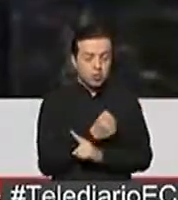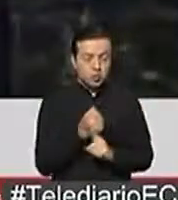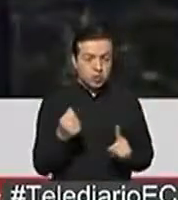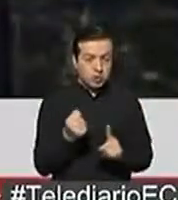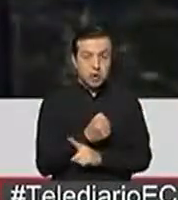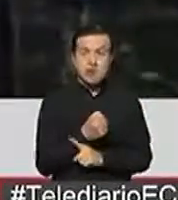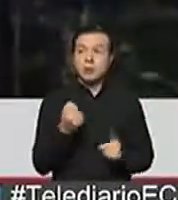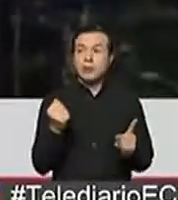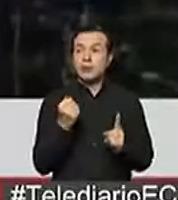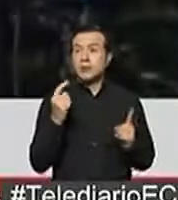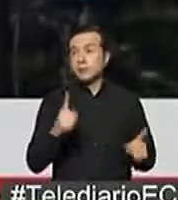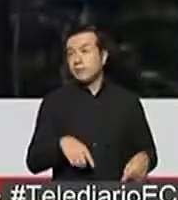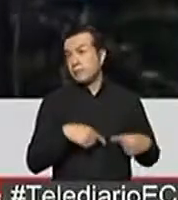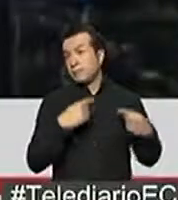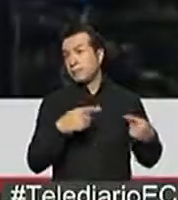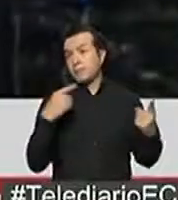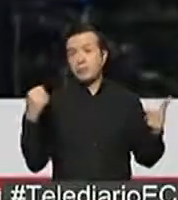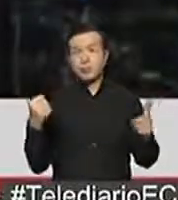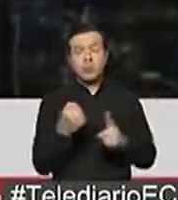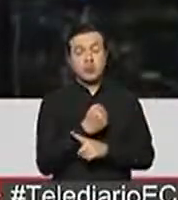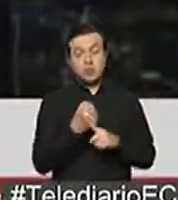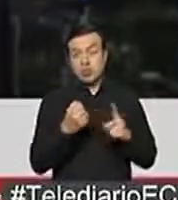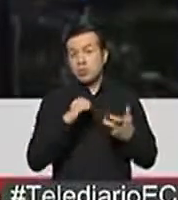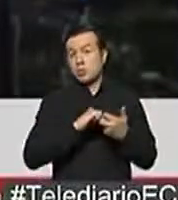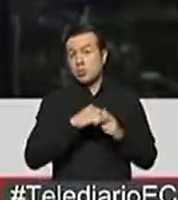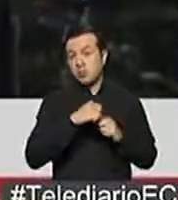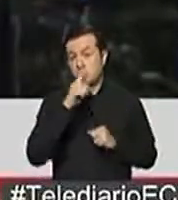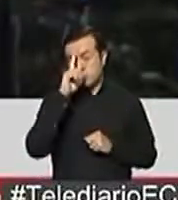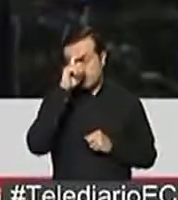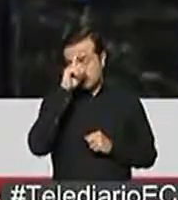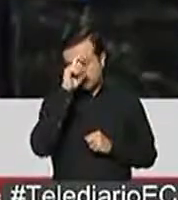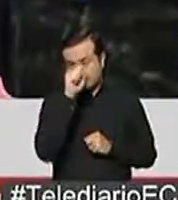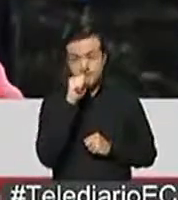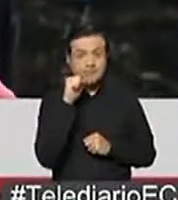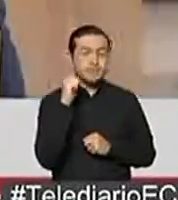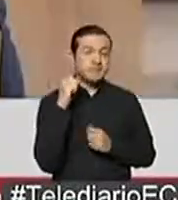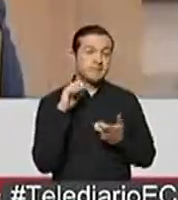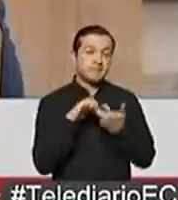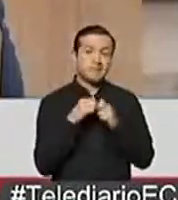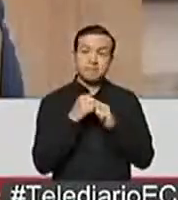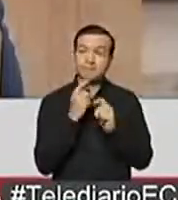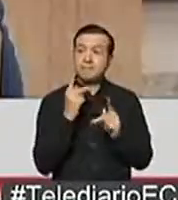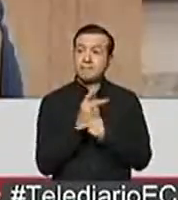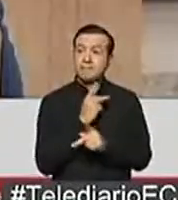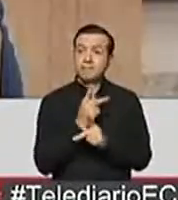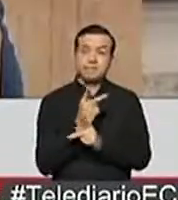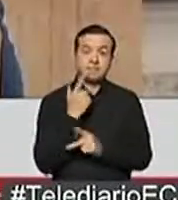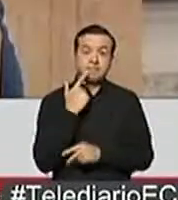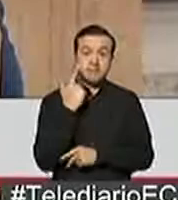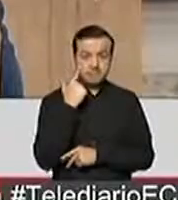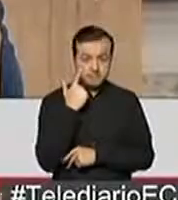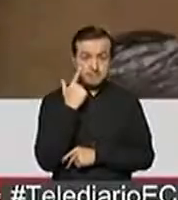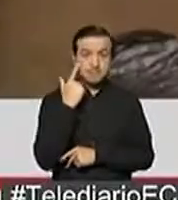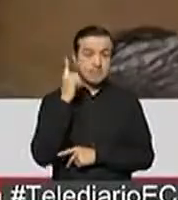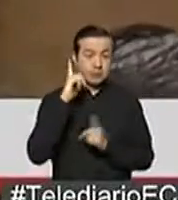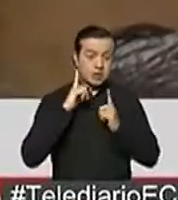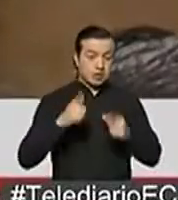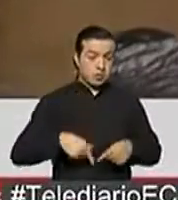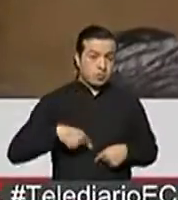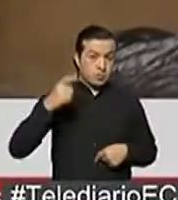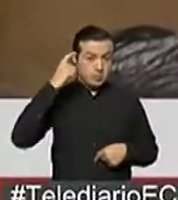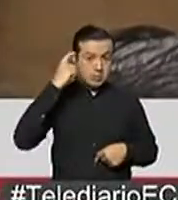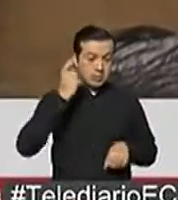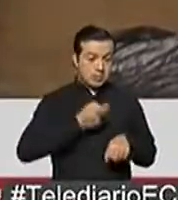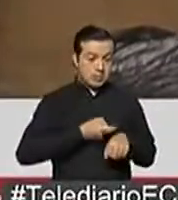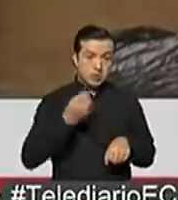días hemos vuelto cotidiana a la violencia, hemos vuelto cotidiana a la agresividad. La ausencia de políticas de salud mental específicas